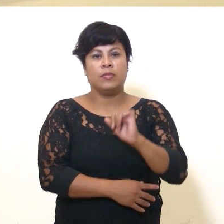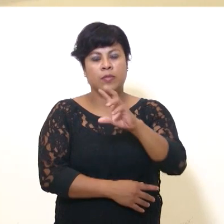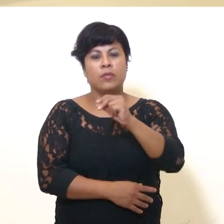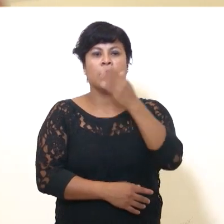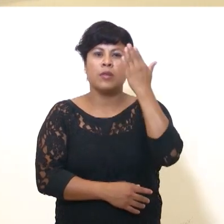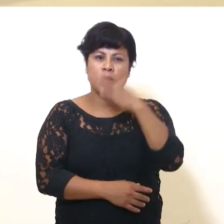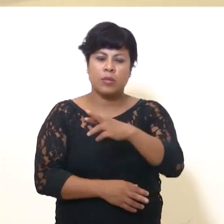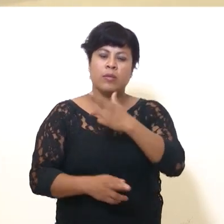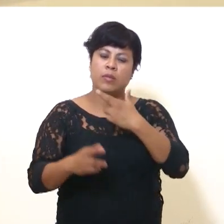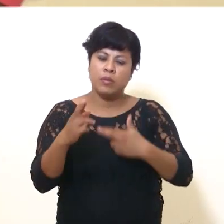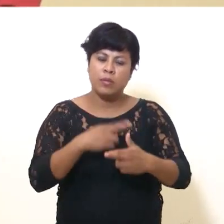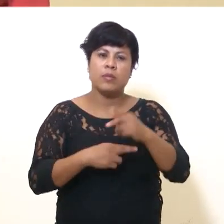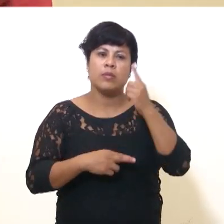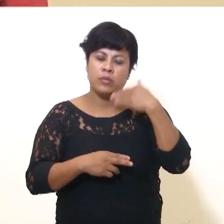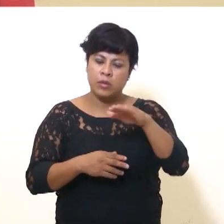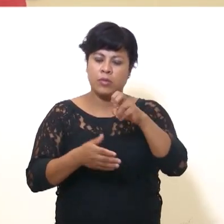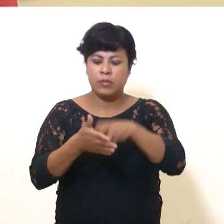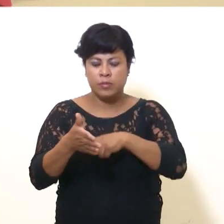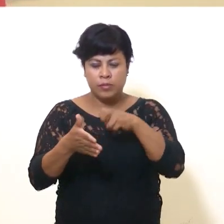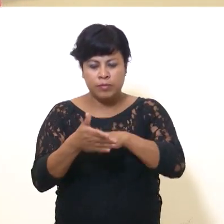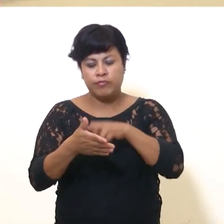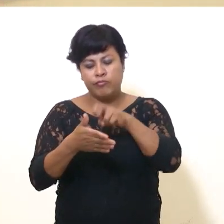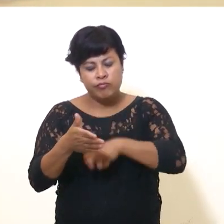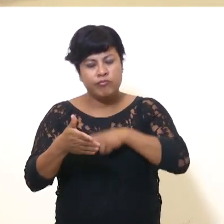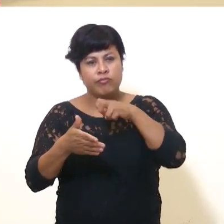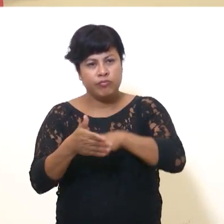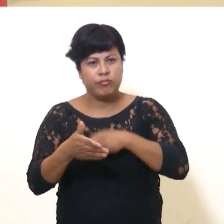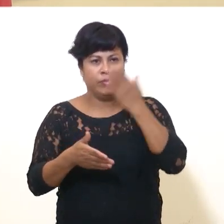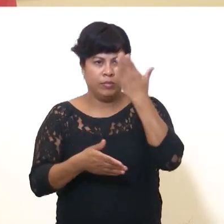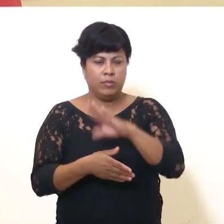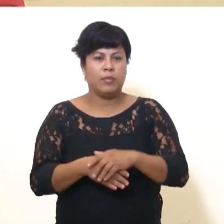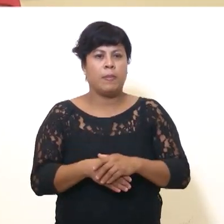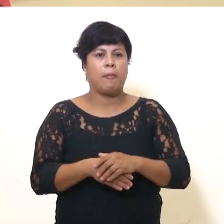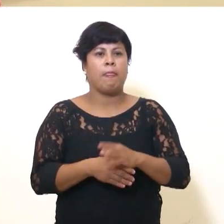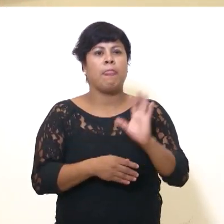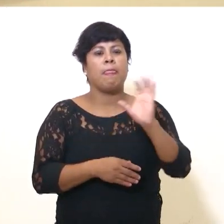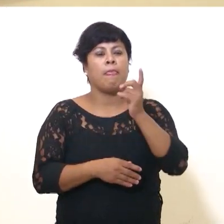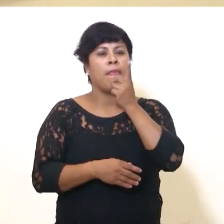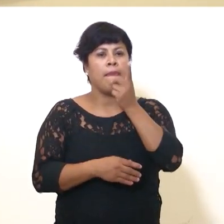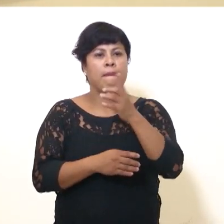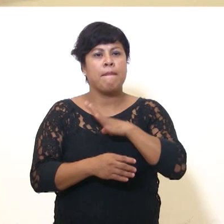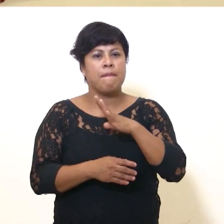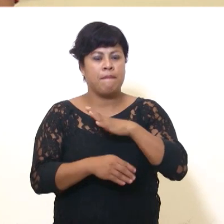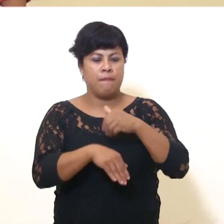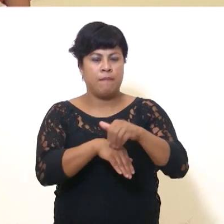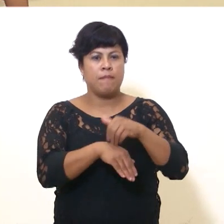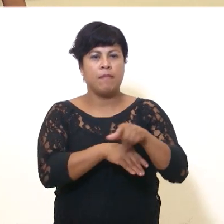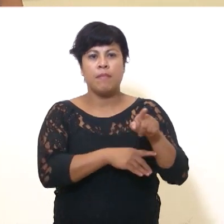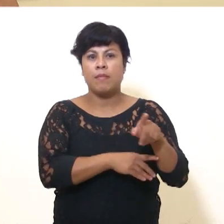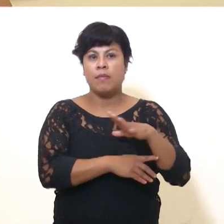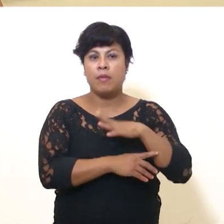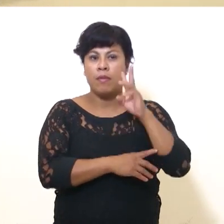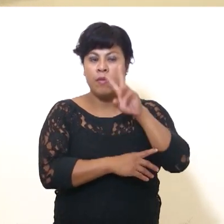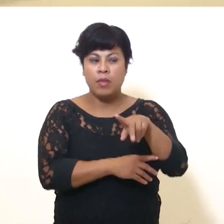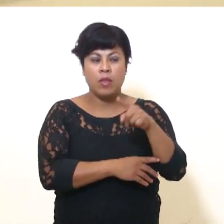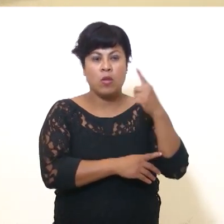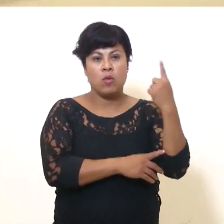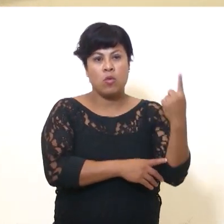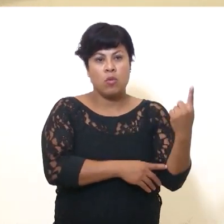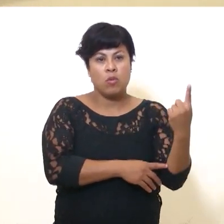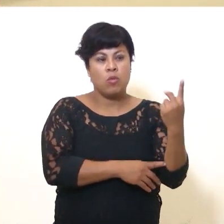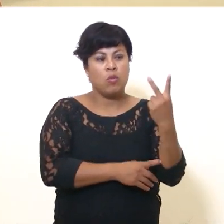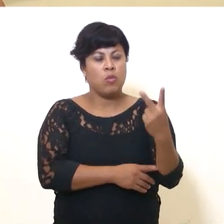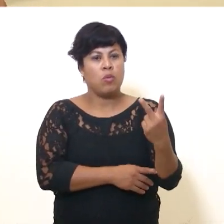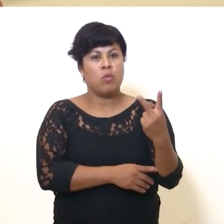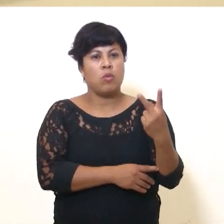si no, ya sabes, hay que repasarlo. ¿Cuántos dijimos que había aquí? Fíjate, si pongo mi dedito